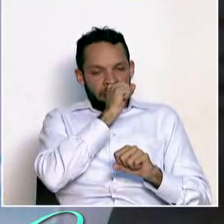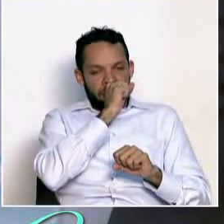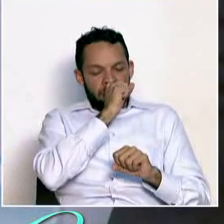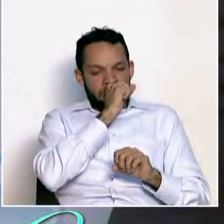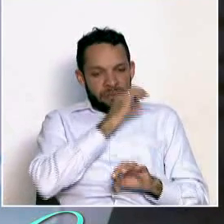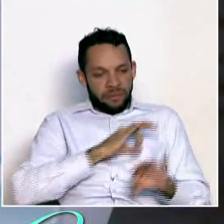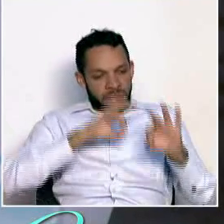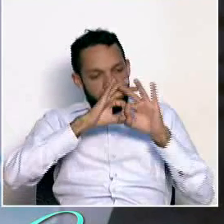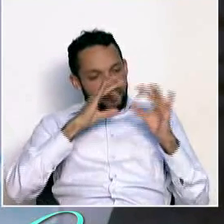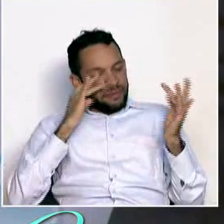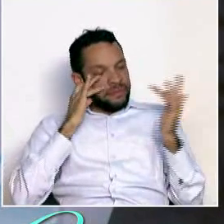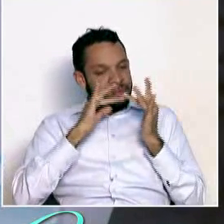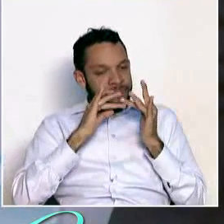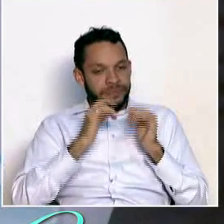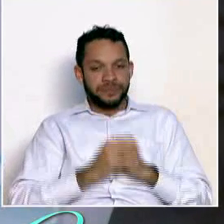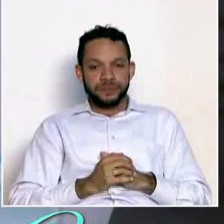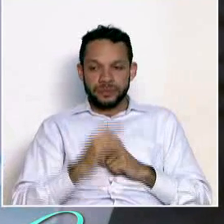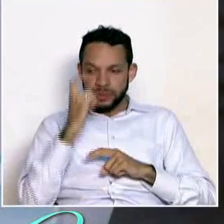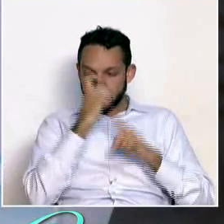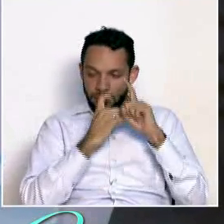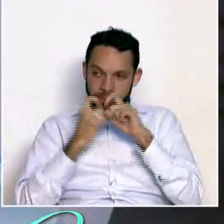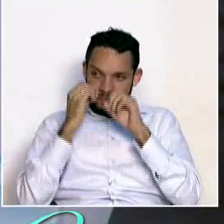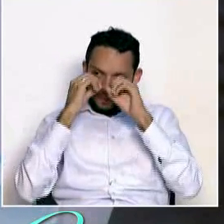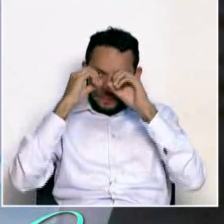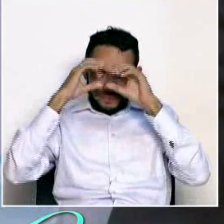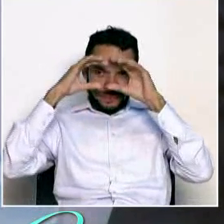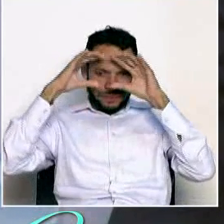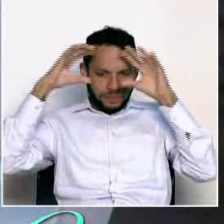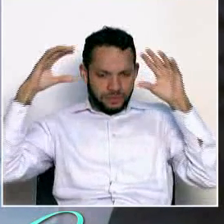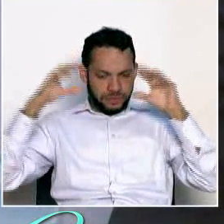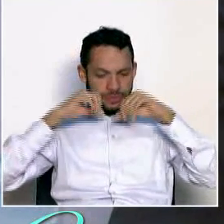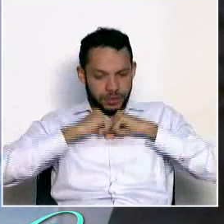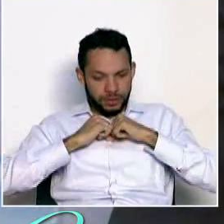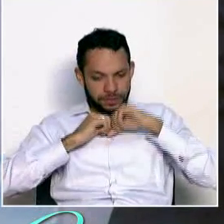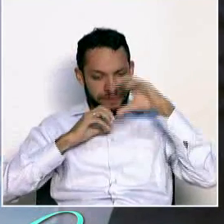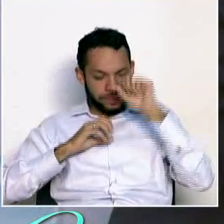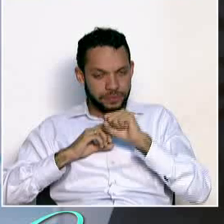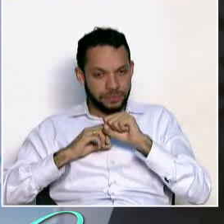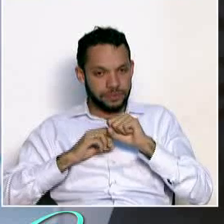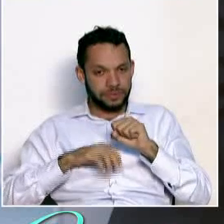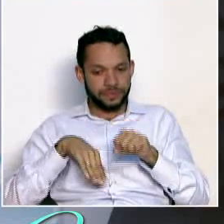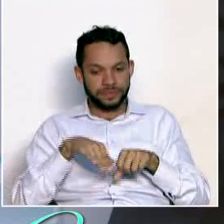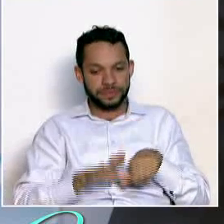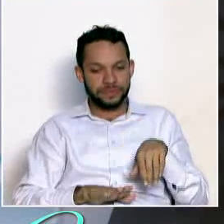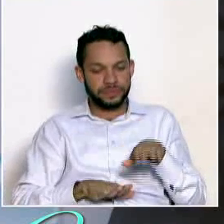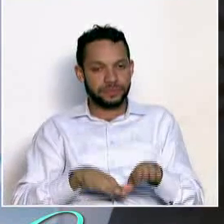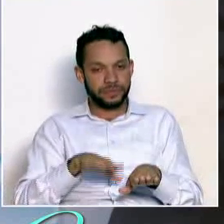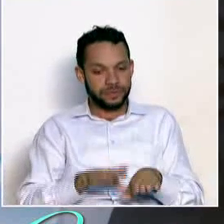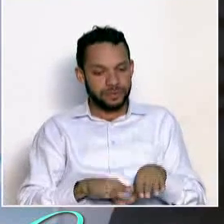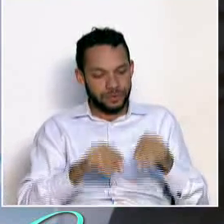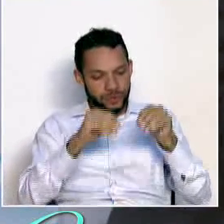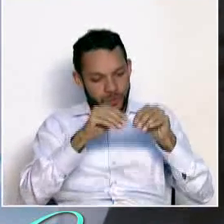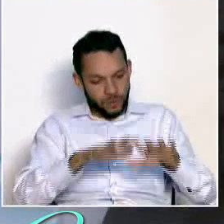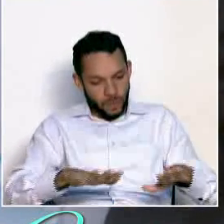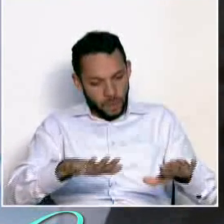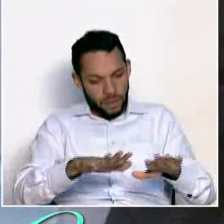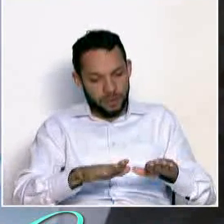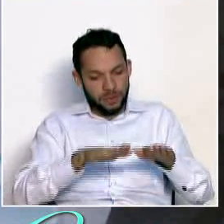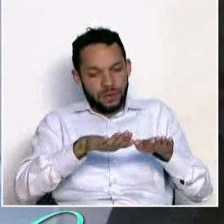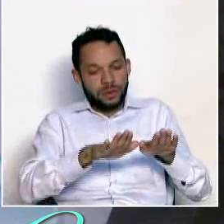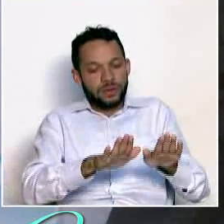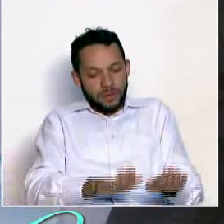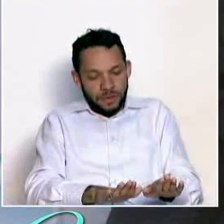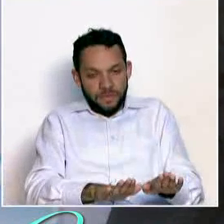Flotando, flotando, flotando y comienzas a descender cuando tus pies toquen de nuevo la tierra suavemente pero